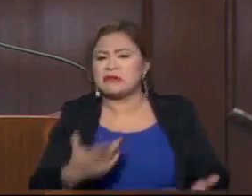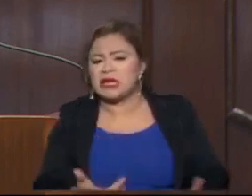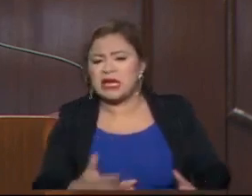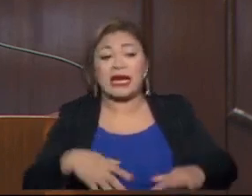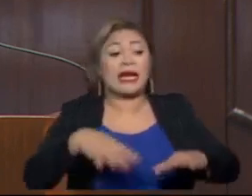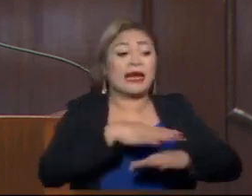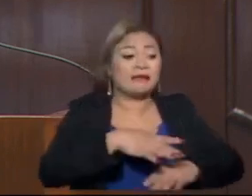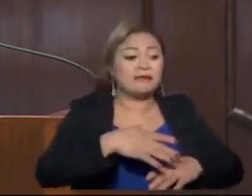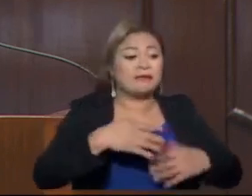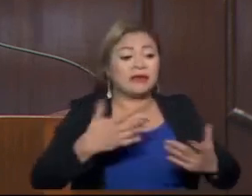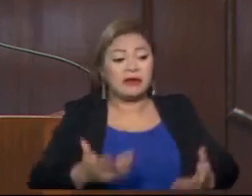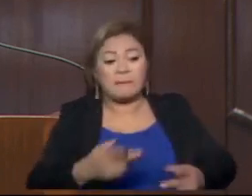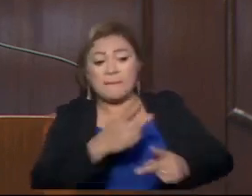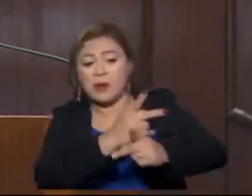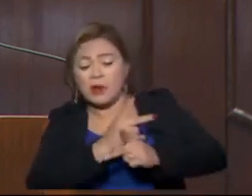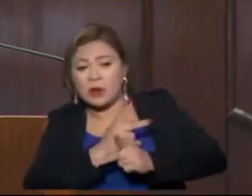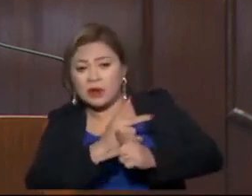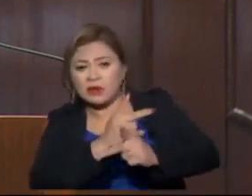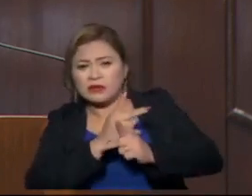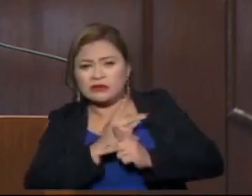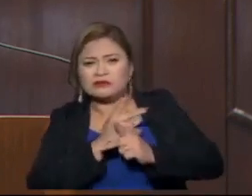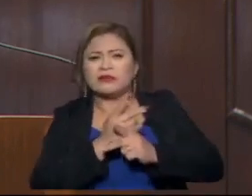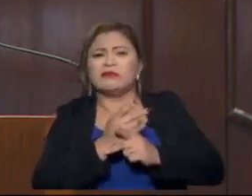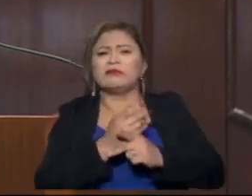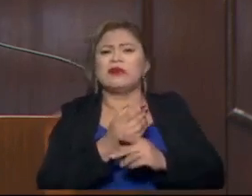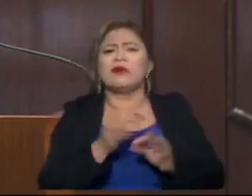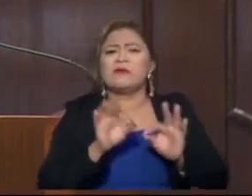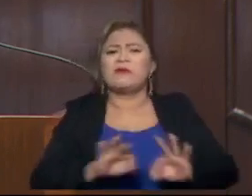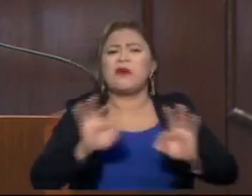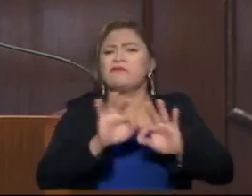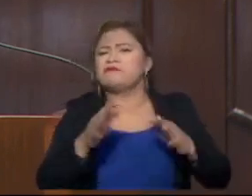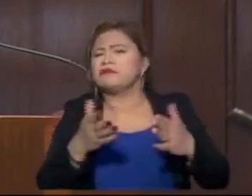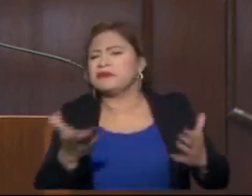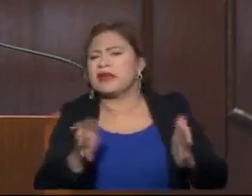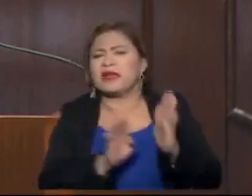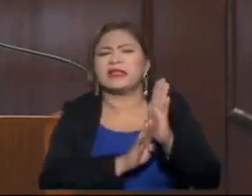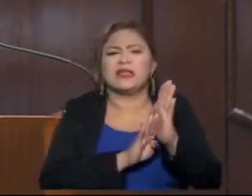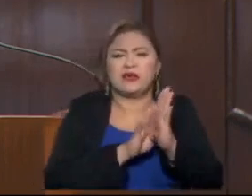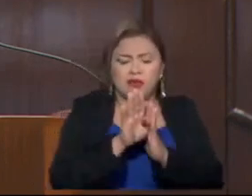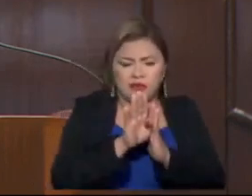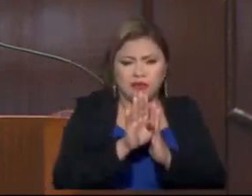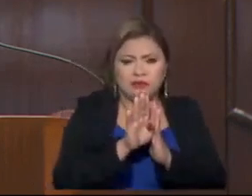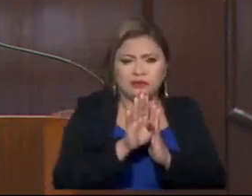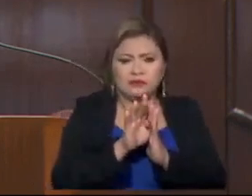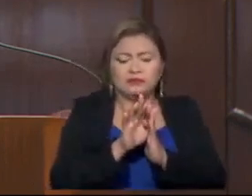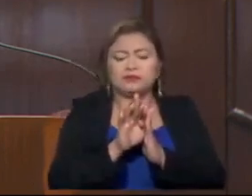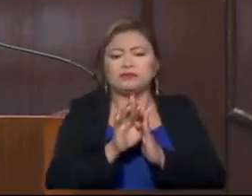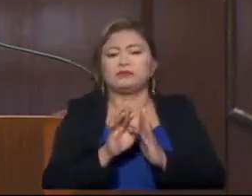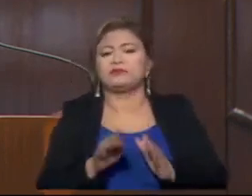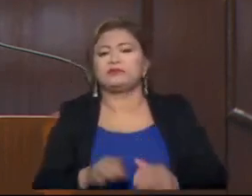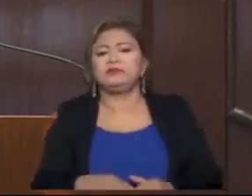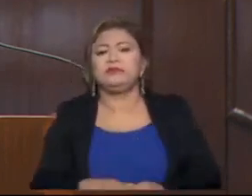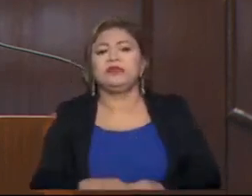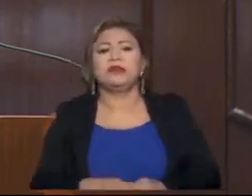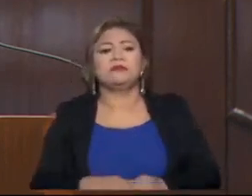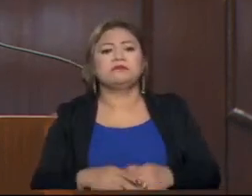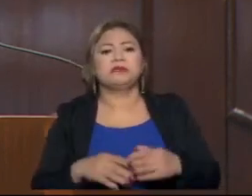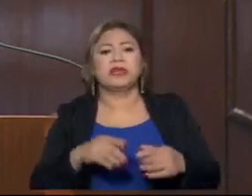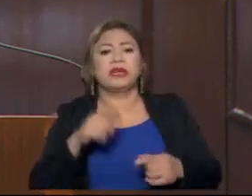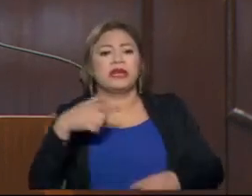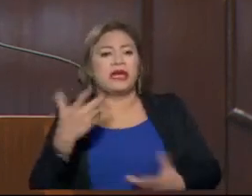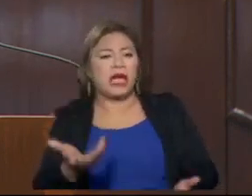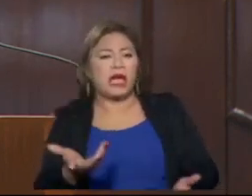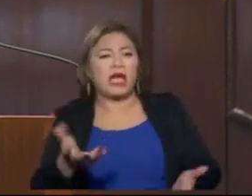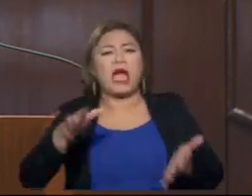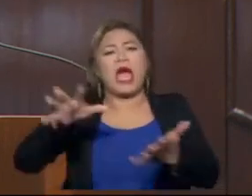enfocadas en la protección, desarrollo integral y sostenibilidad de la producción